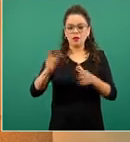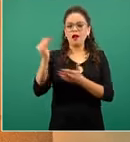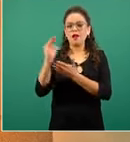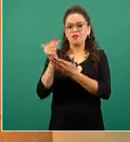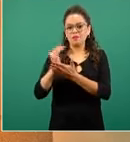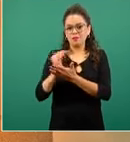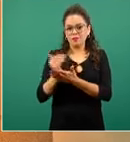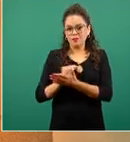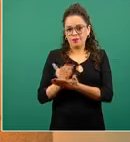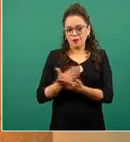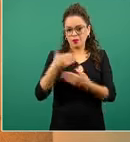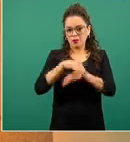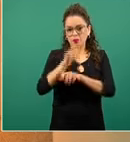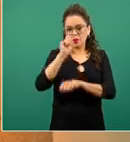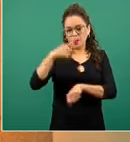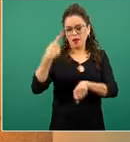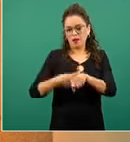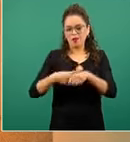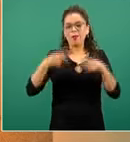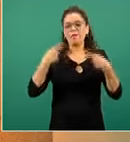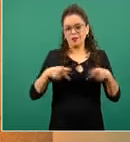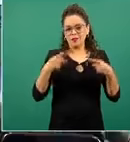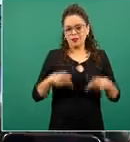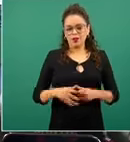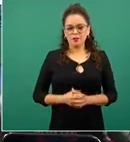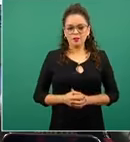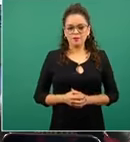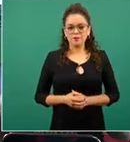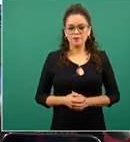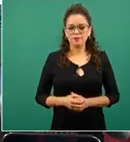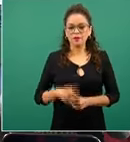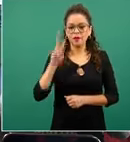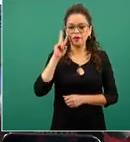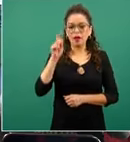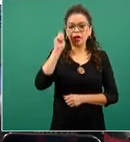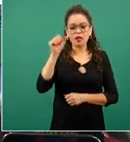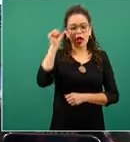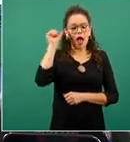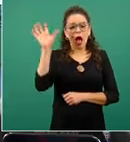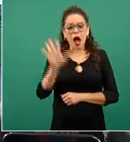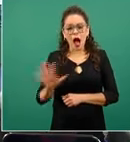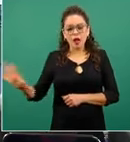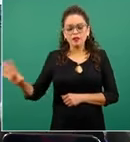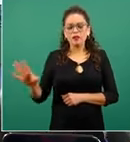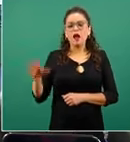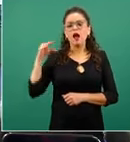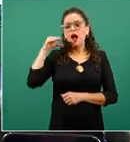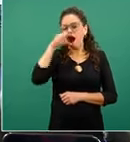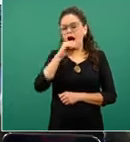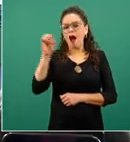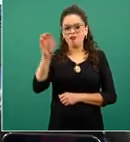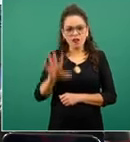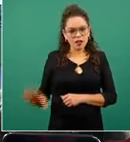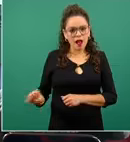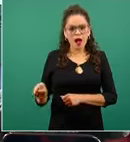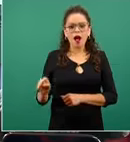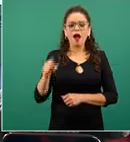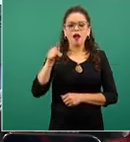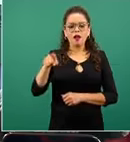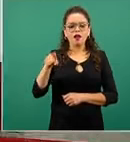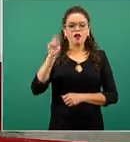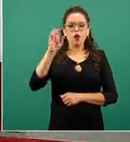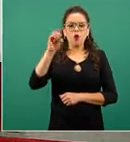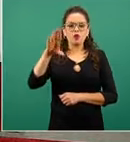en relación a su carga de enfermedad. Ya habíamos notado que Asia, África y Oceanía no es que no tengan casos ni